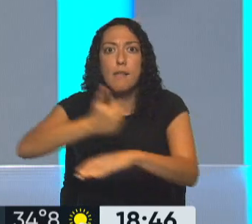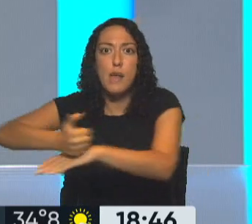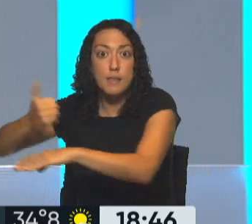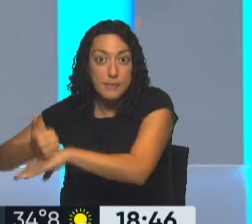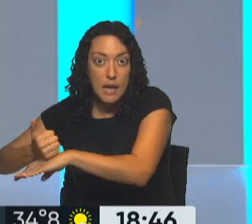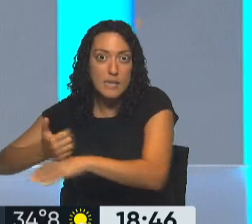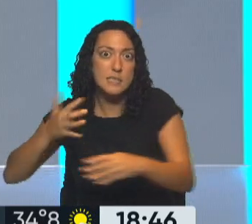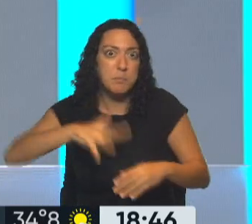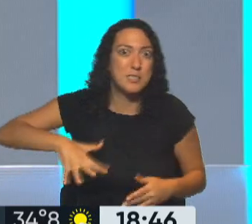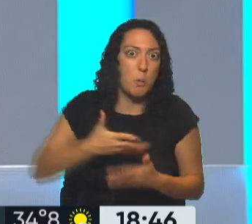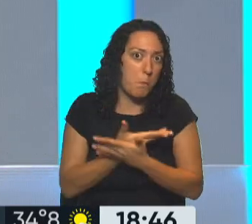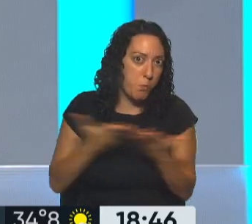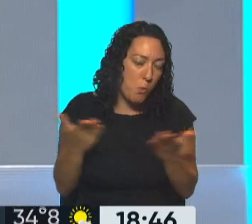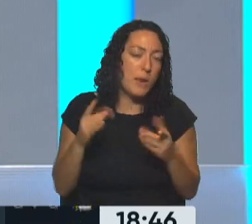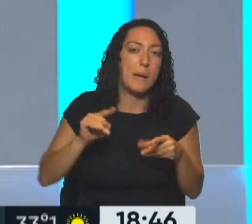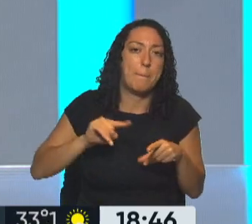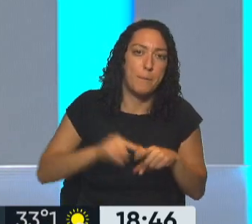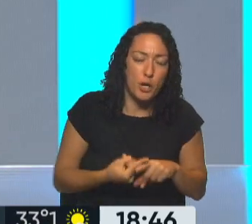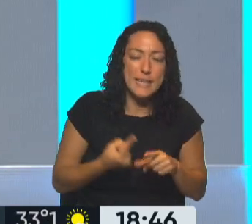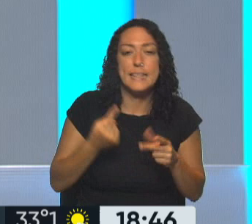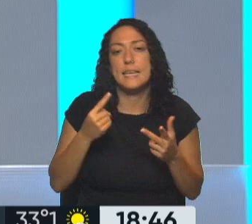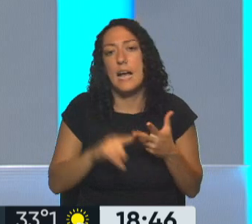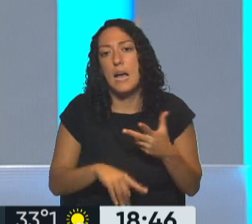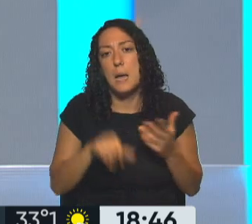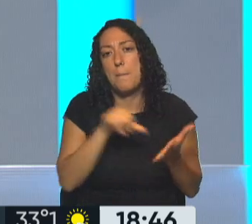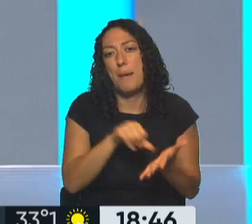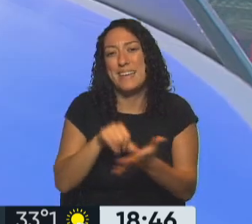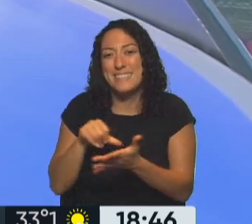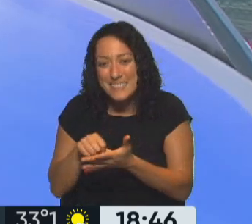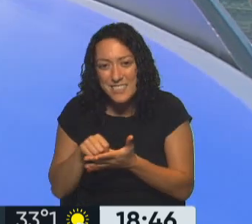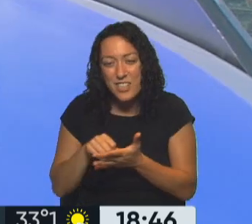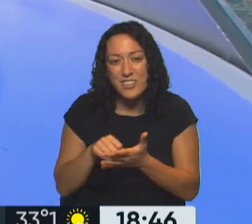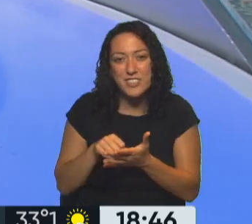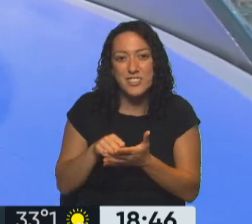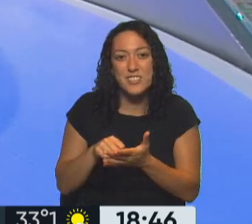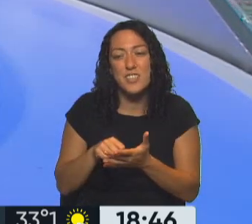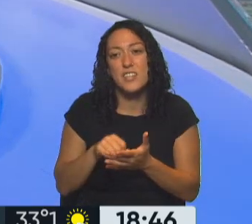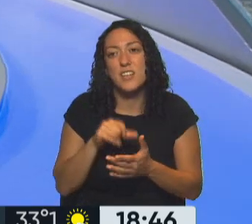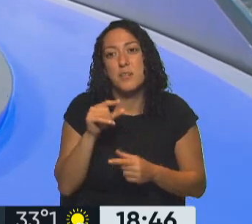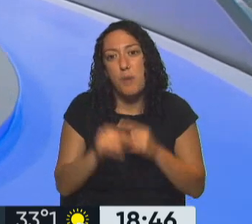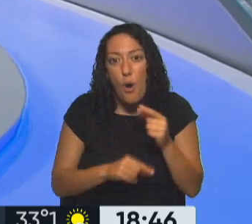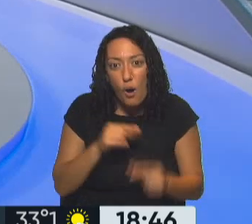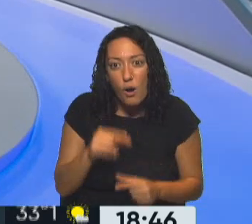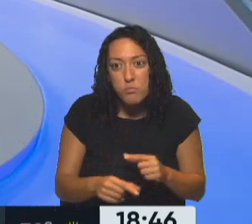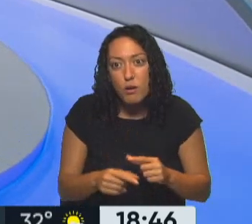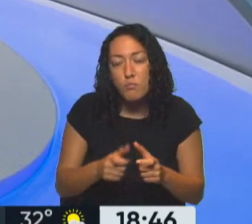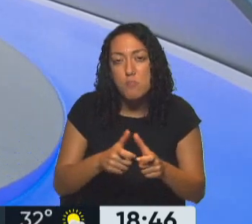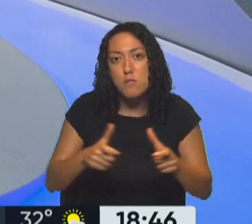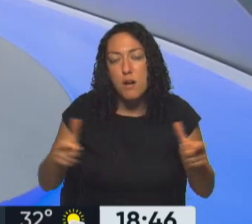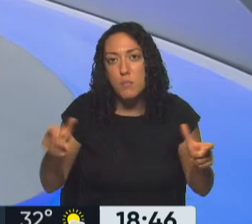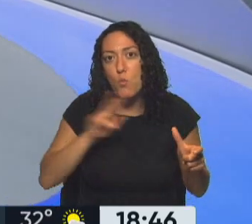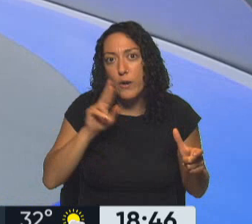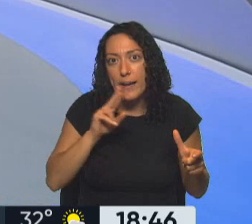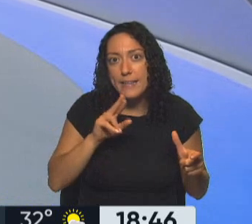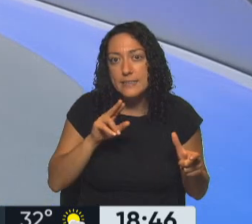presencia en la participación política y en todos nuestros países ha habido cuota y ahora Estamos en paridad Entonces estamos recibiendo un